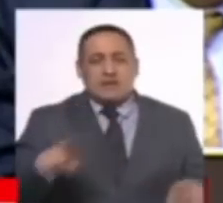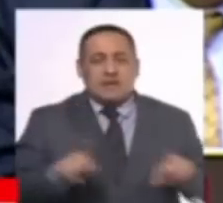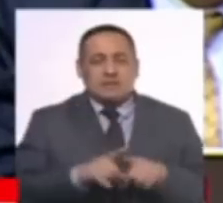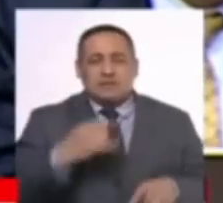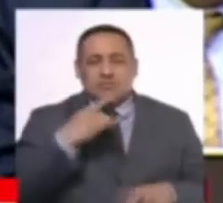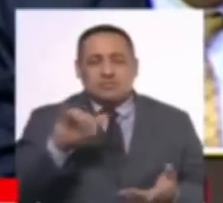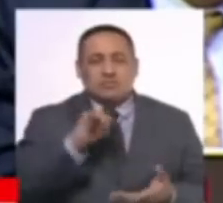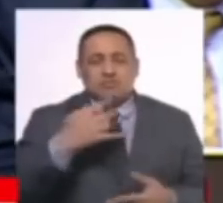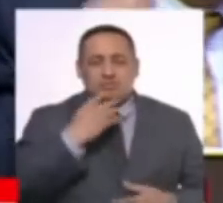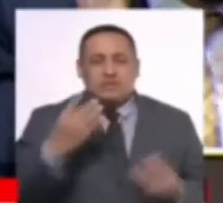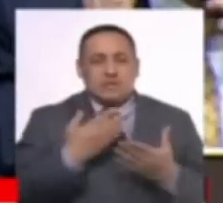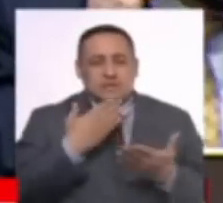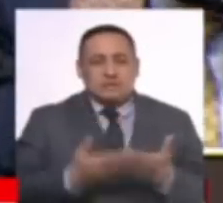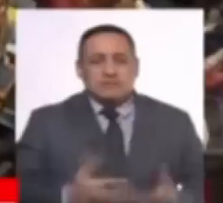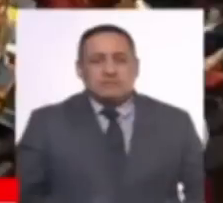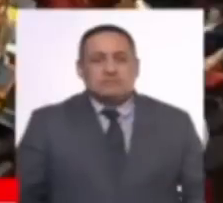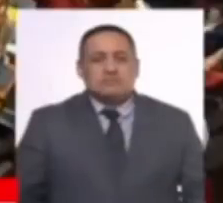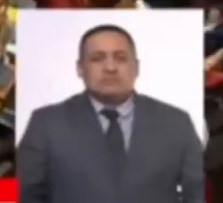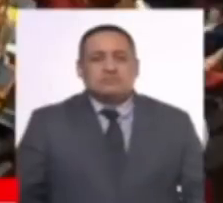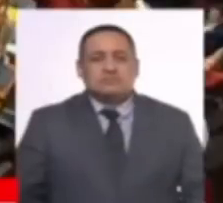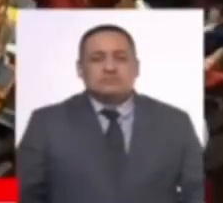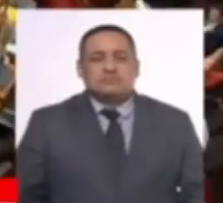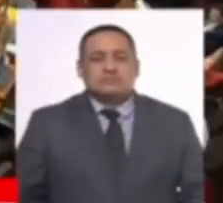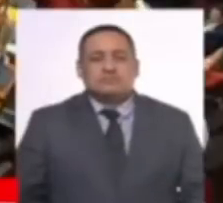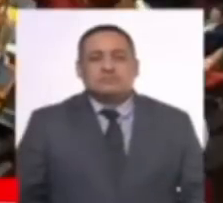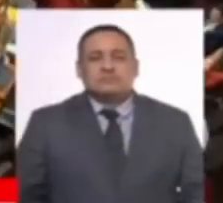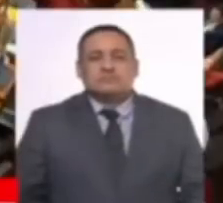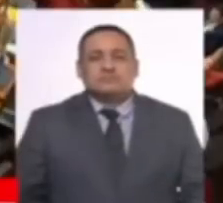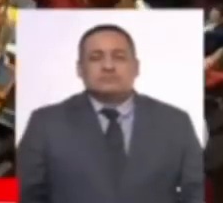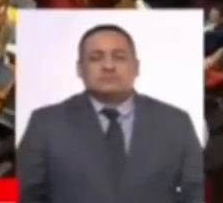Nueva York. Muchas gracias.